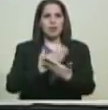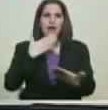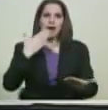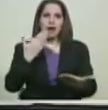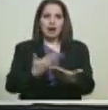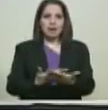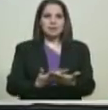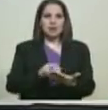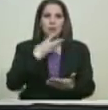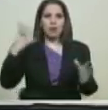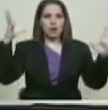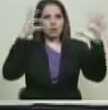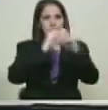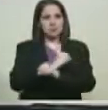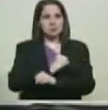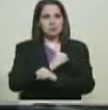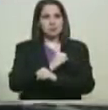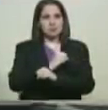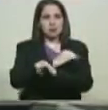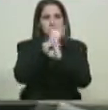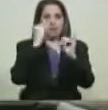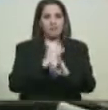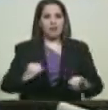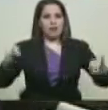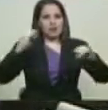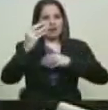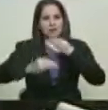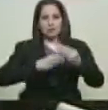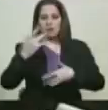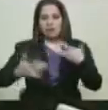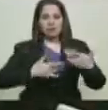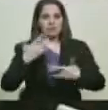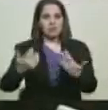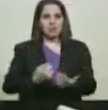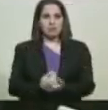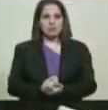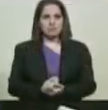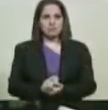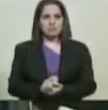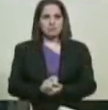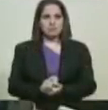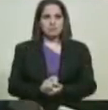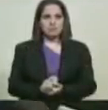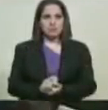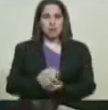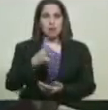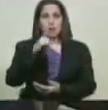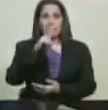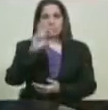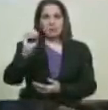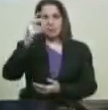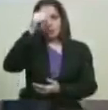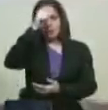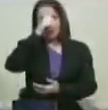gracias. Buenas noches. Feliz acción, feliz actividad. Para el domingo 20 de mayo.